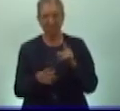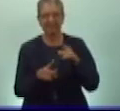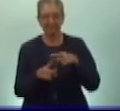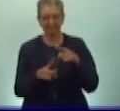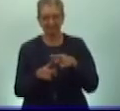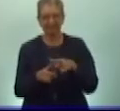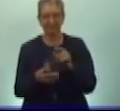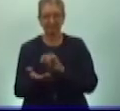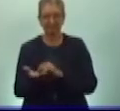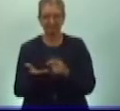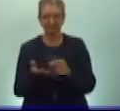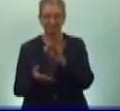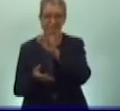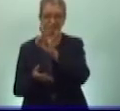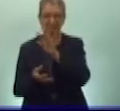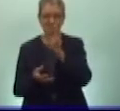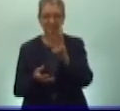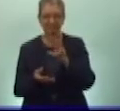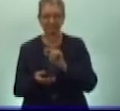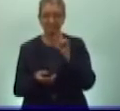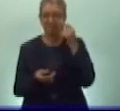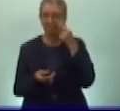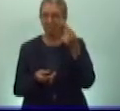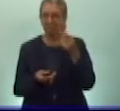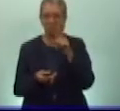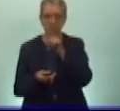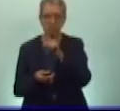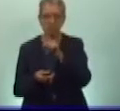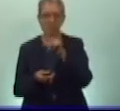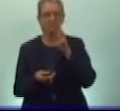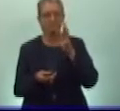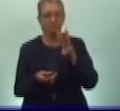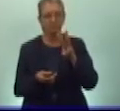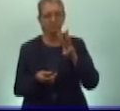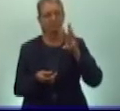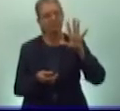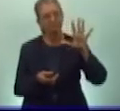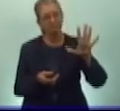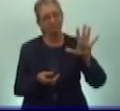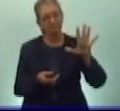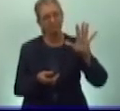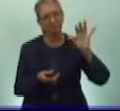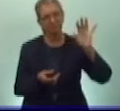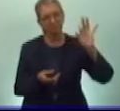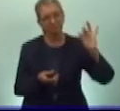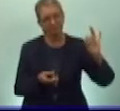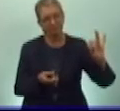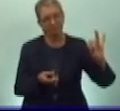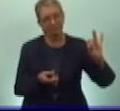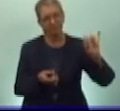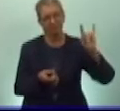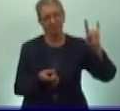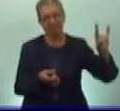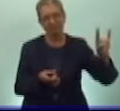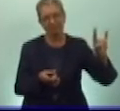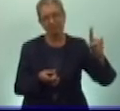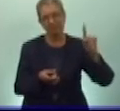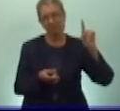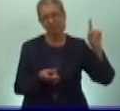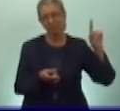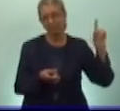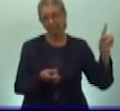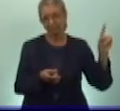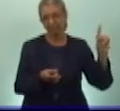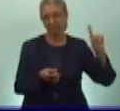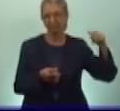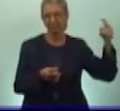83. Observen que los números 1, 3, 5, 7, 9,